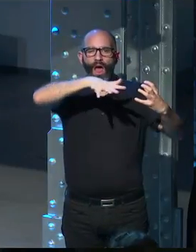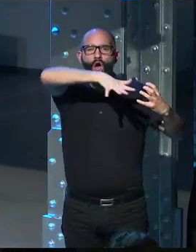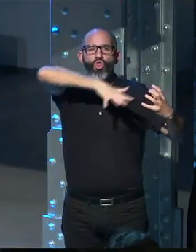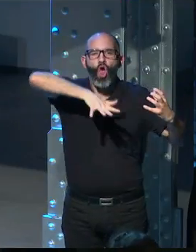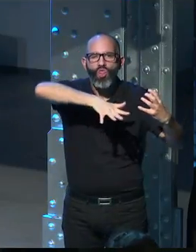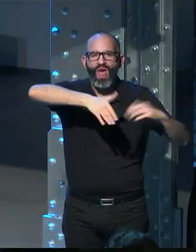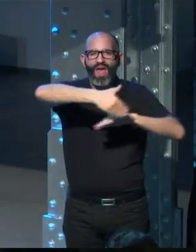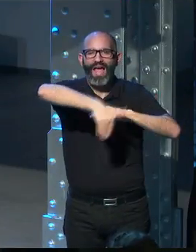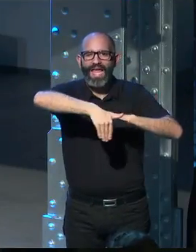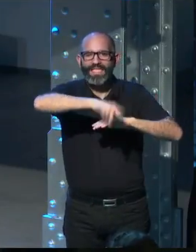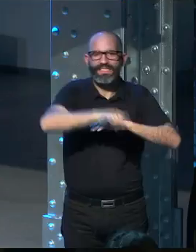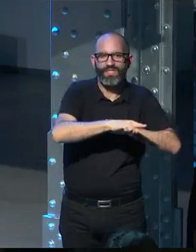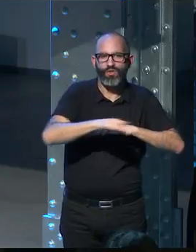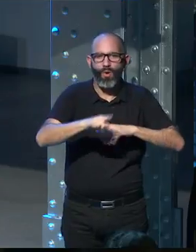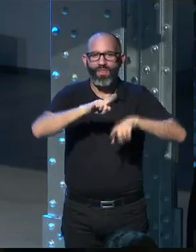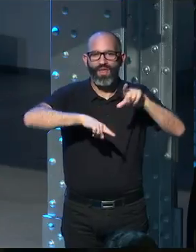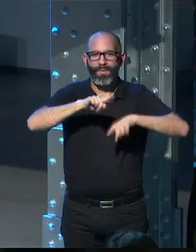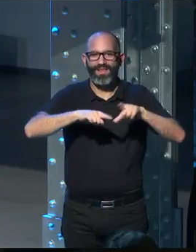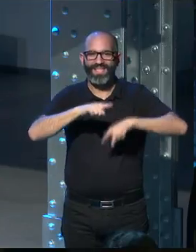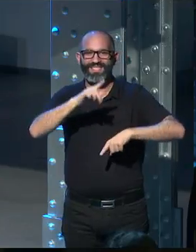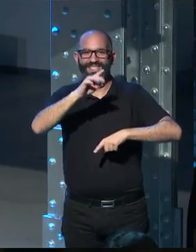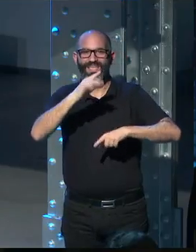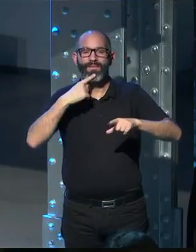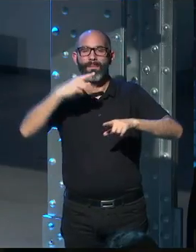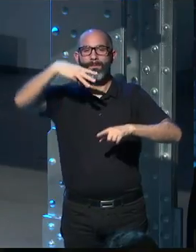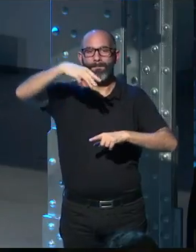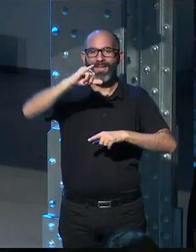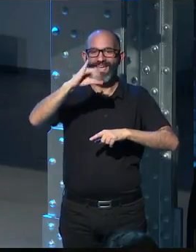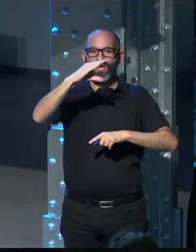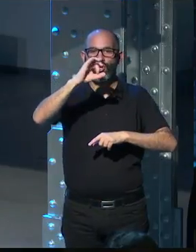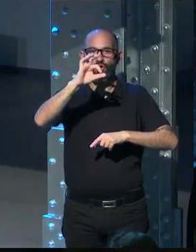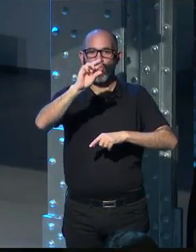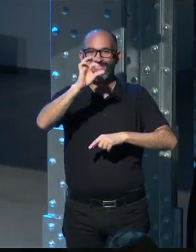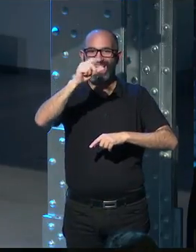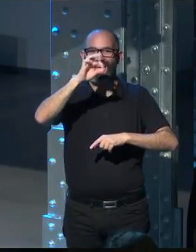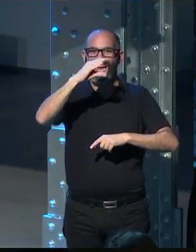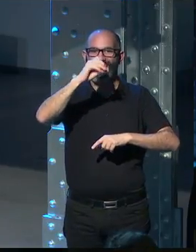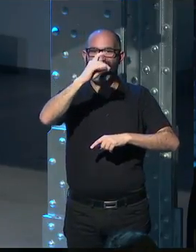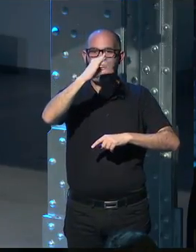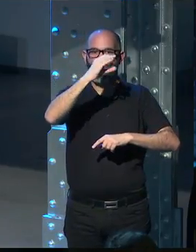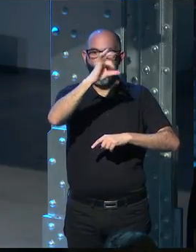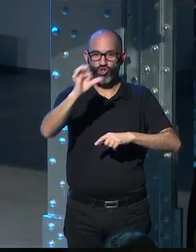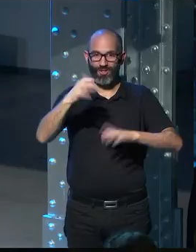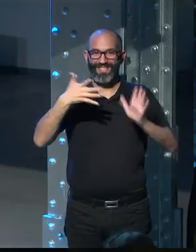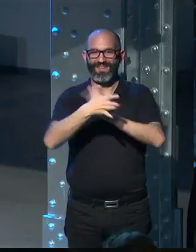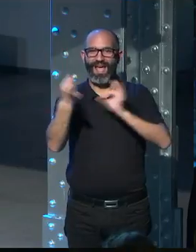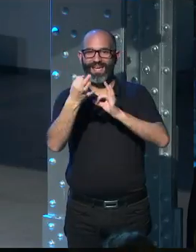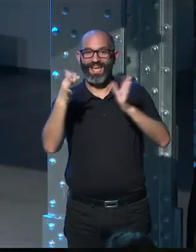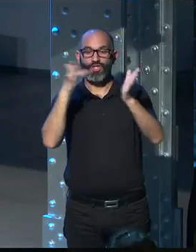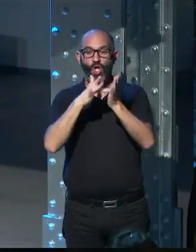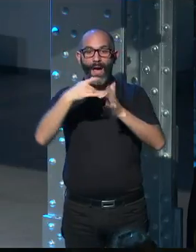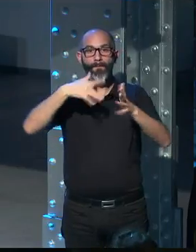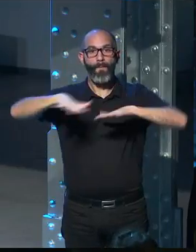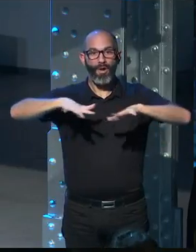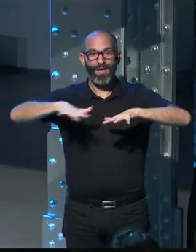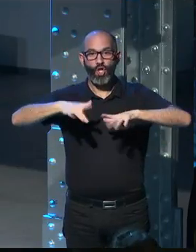Estos movimientos se llaman movimientos sacádicos y microsacádicos. Como veis, tenemos un sistema visual que nos deja